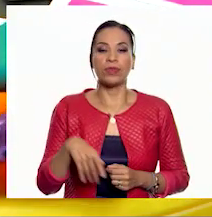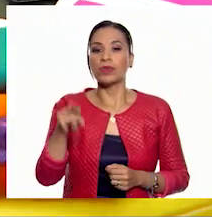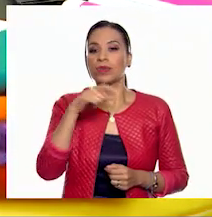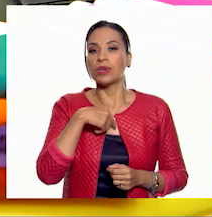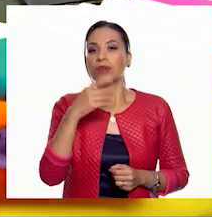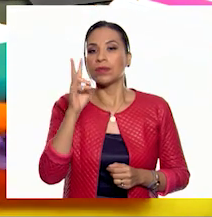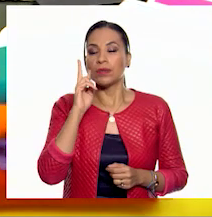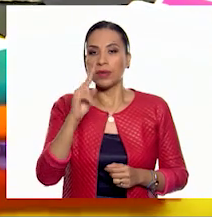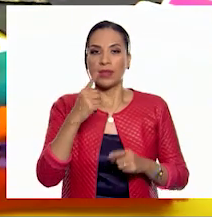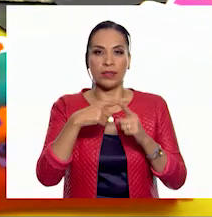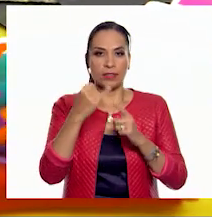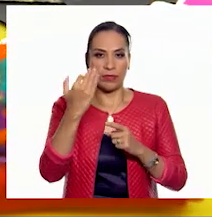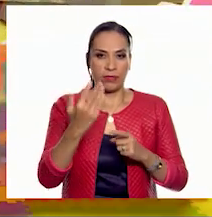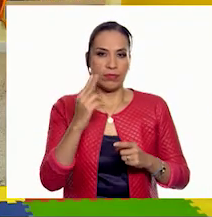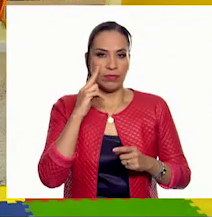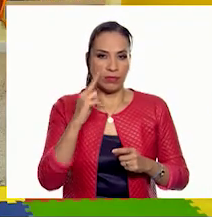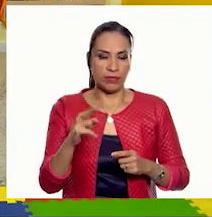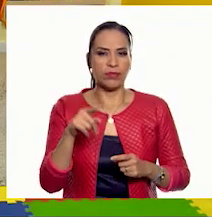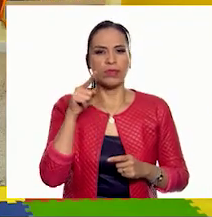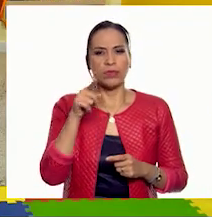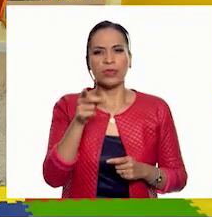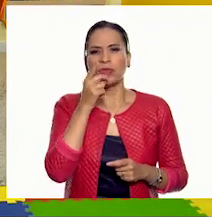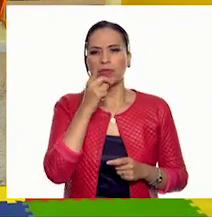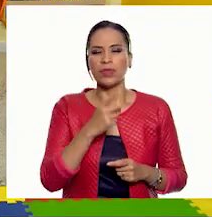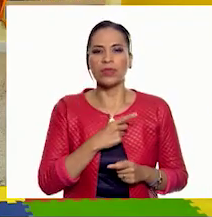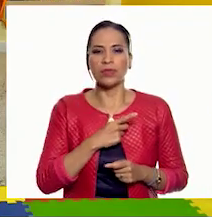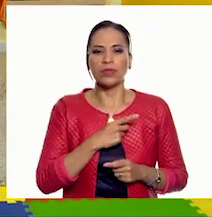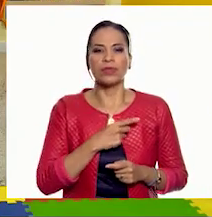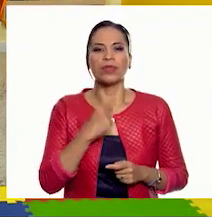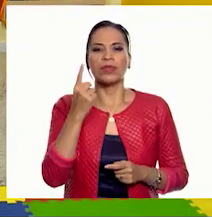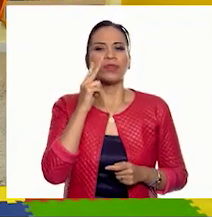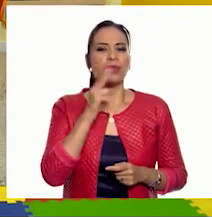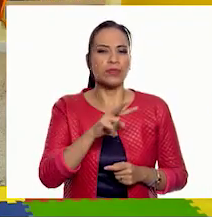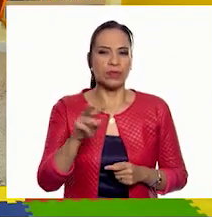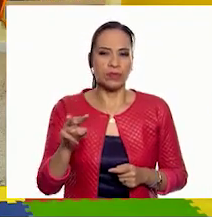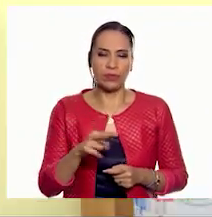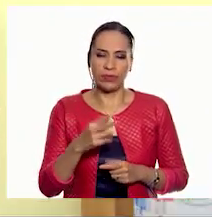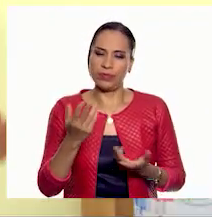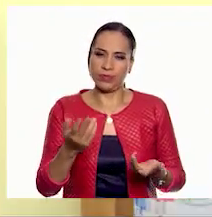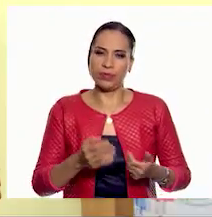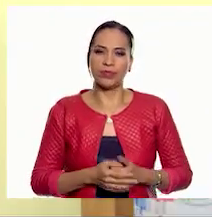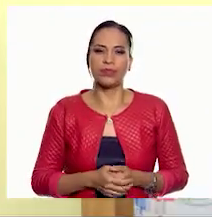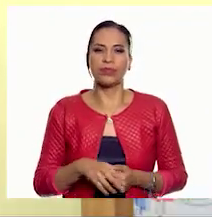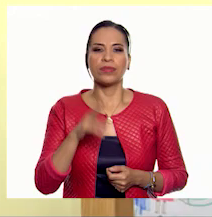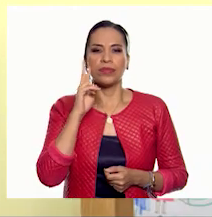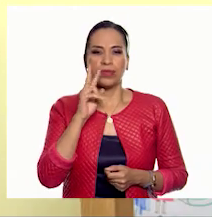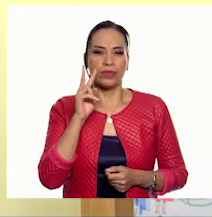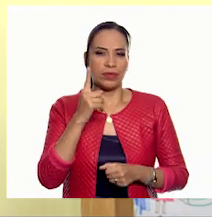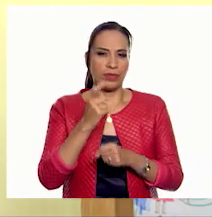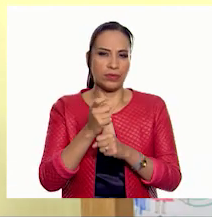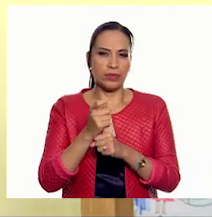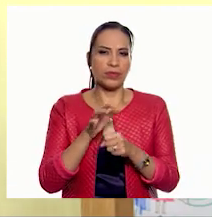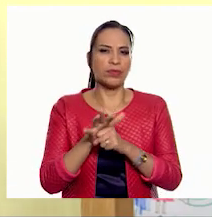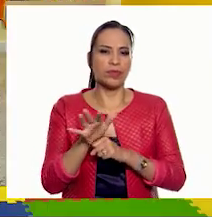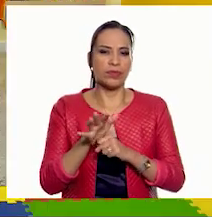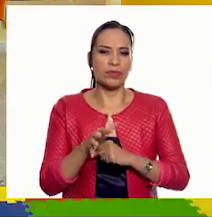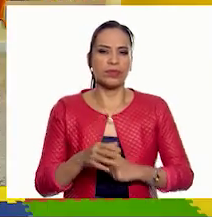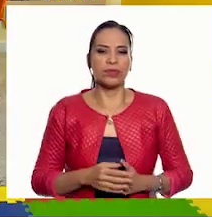que te voy a mostrar unas imágenes. Y tú me vas a decir qué ves, ¿sale? Sale. A ver, enséñame la primera.